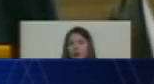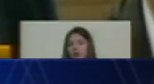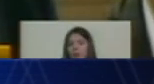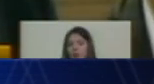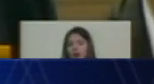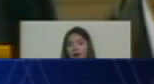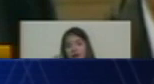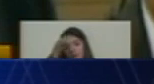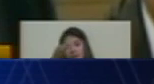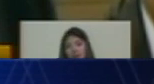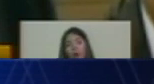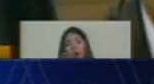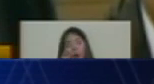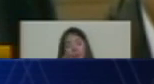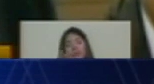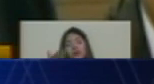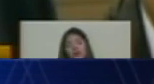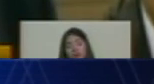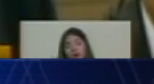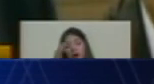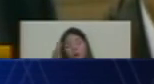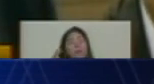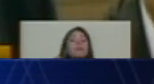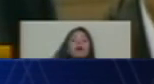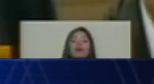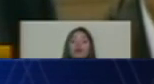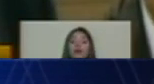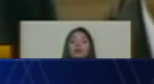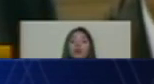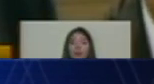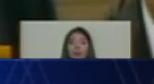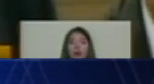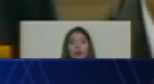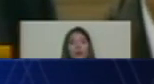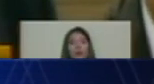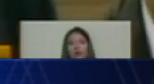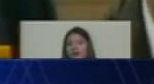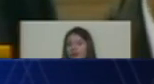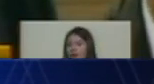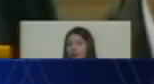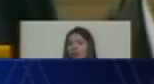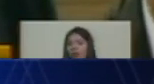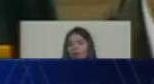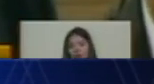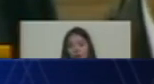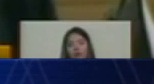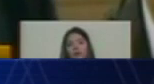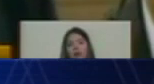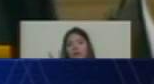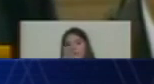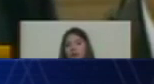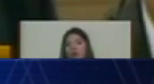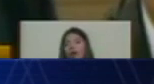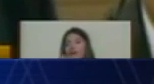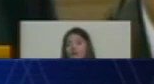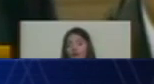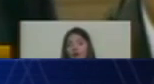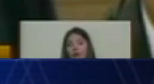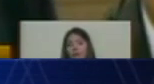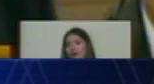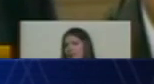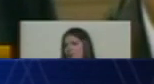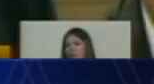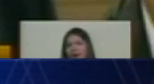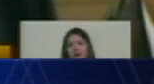Le exigimos al señor Alto Comisionado para los Derechos Humanos que cese la agresión contra Venezuela a través de informes que no cuentan